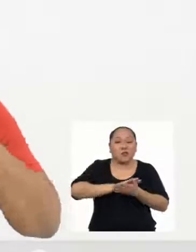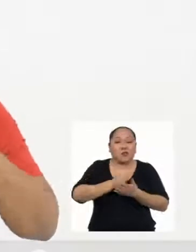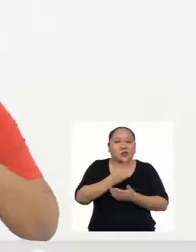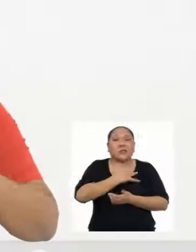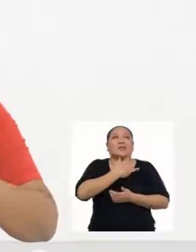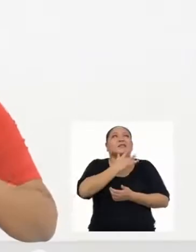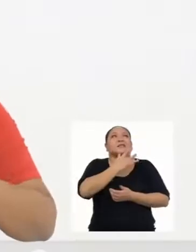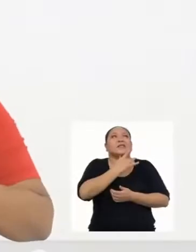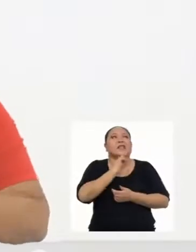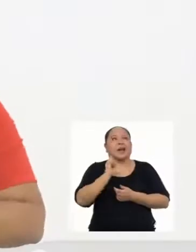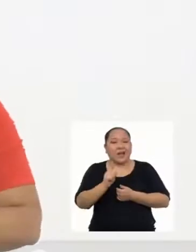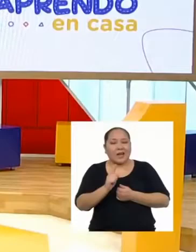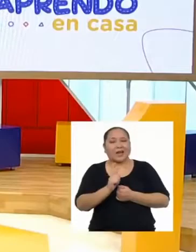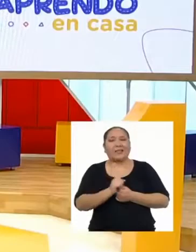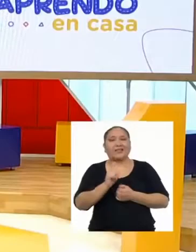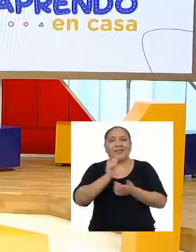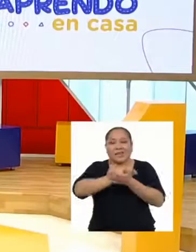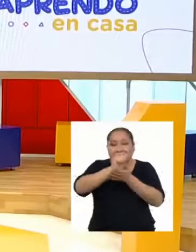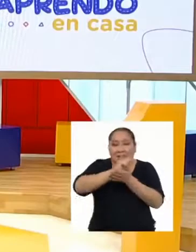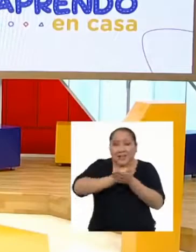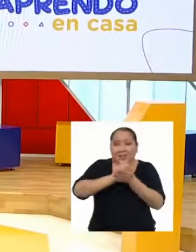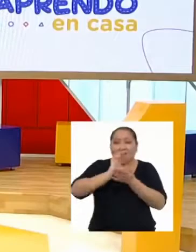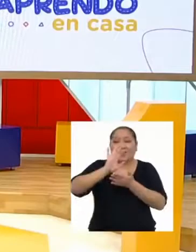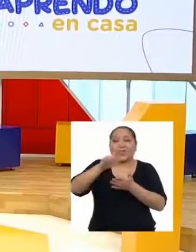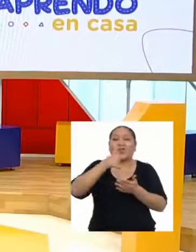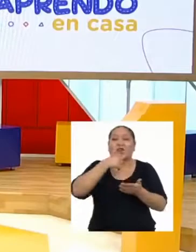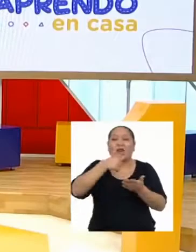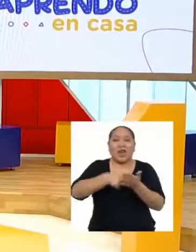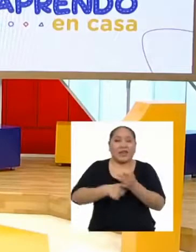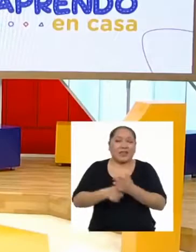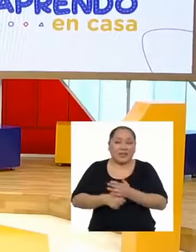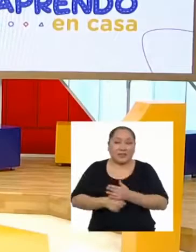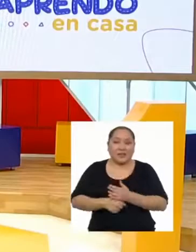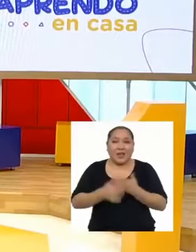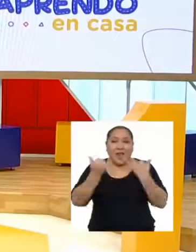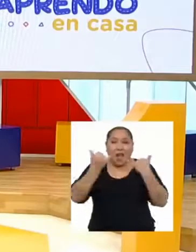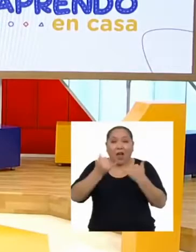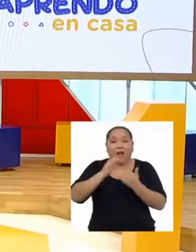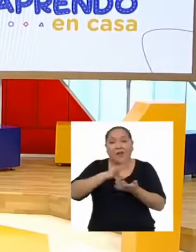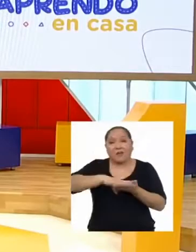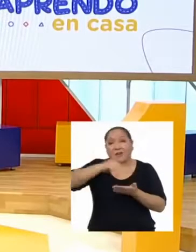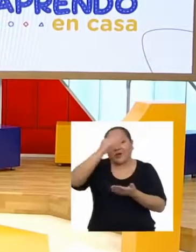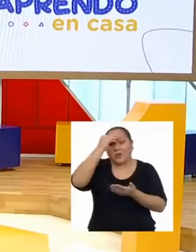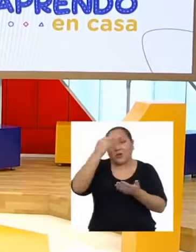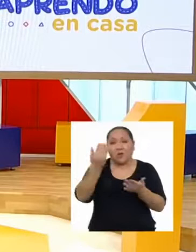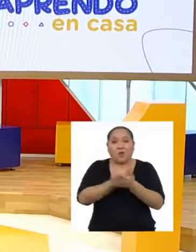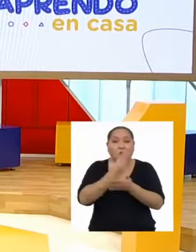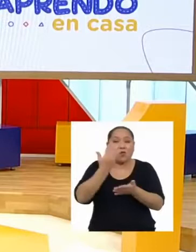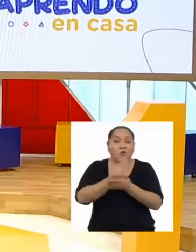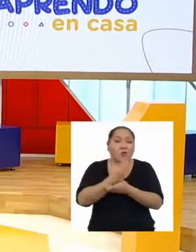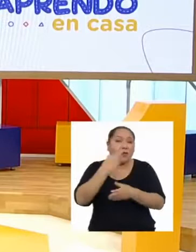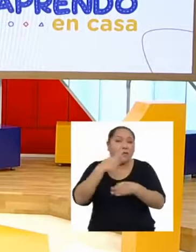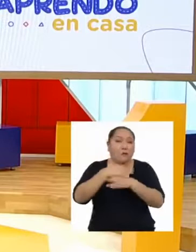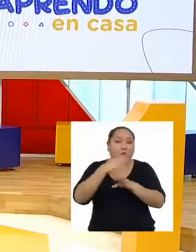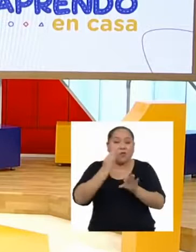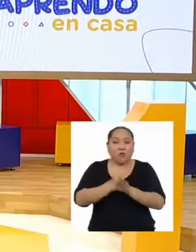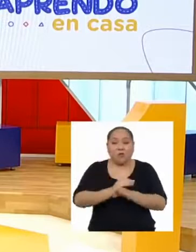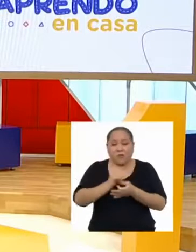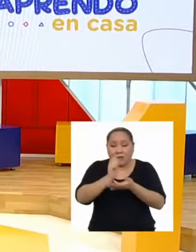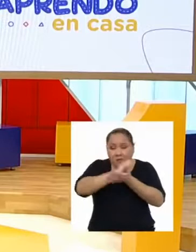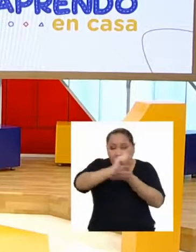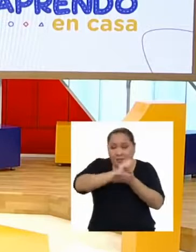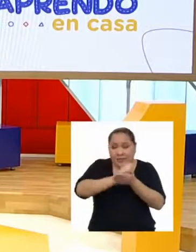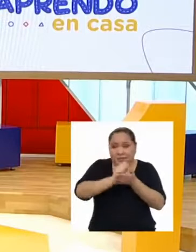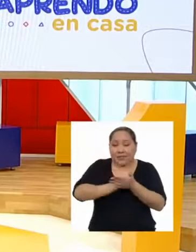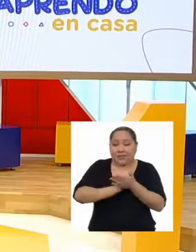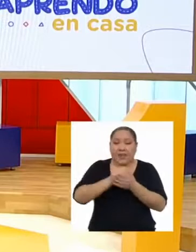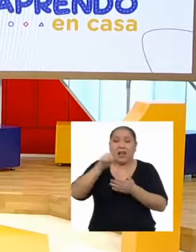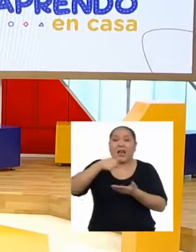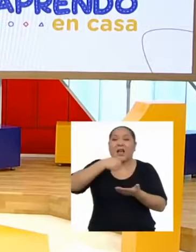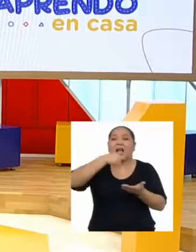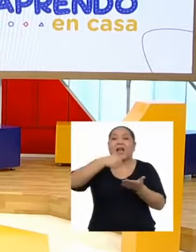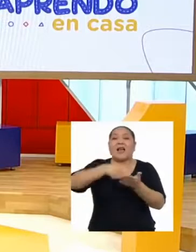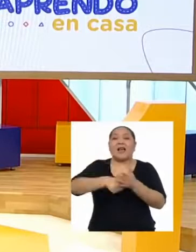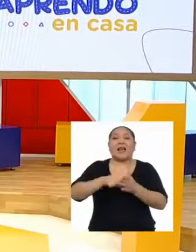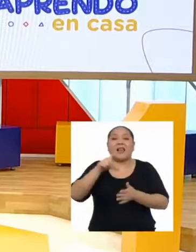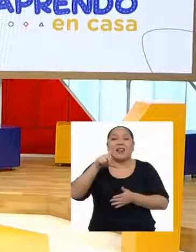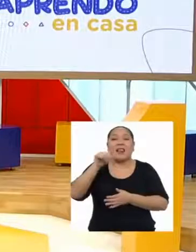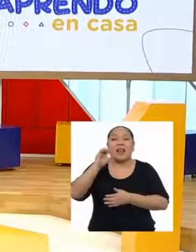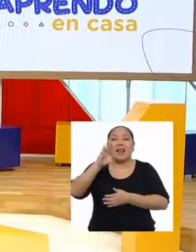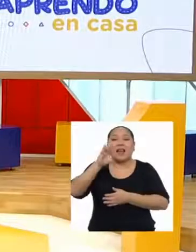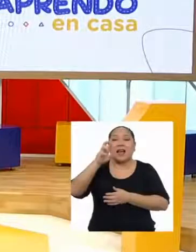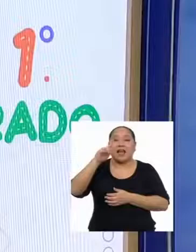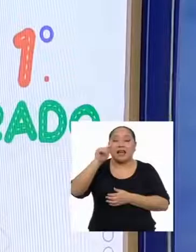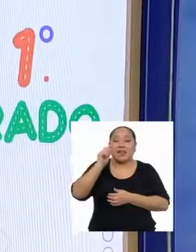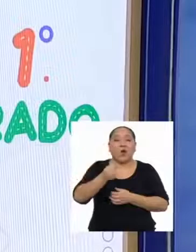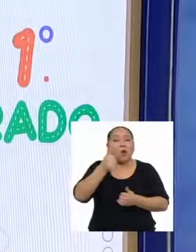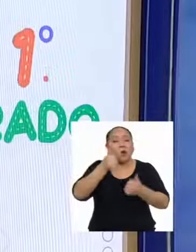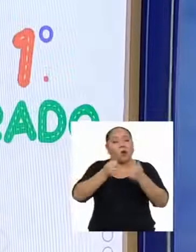a escribir sus cartas. Hemos aprendido sobre un nuevo formato de texto, la carta, y su propósito